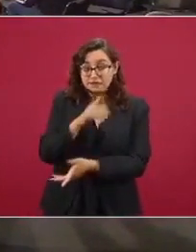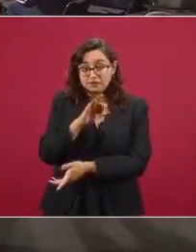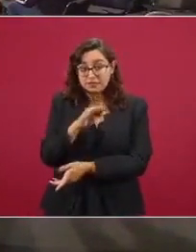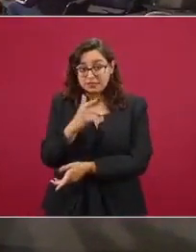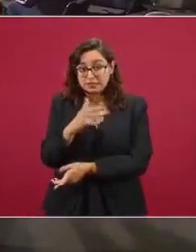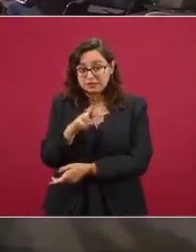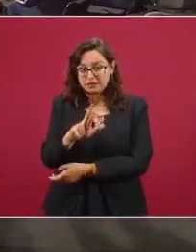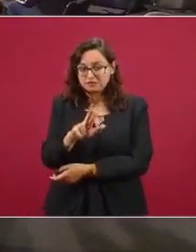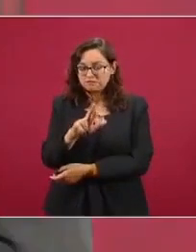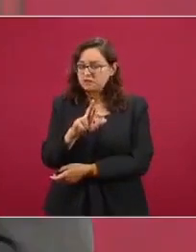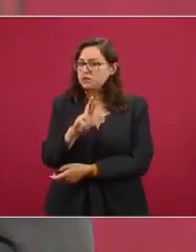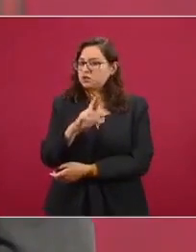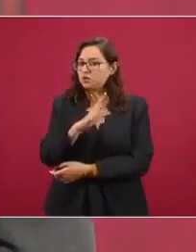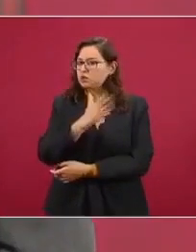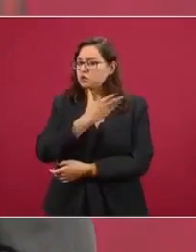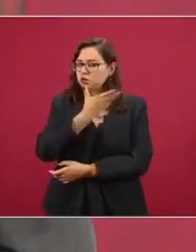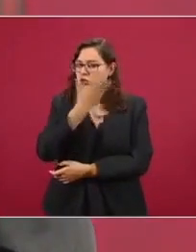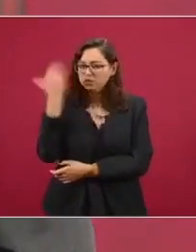pero sí hay